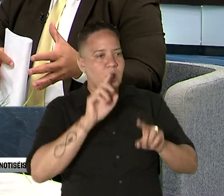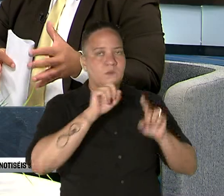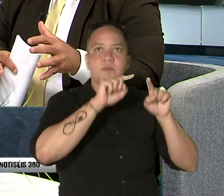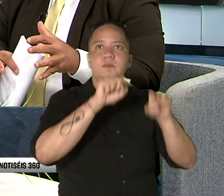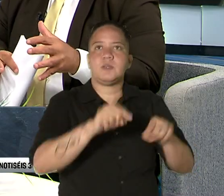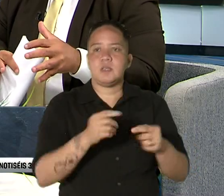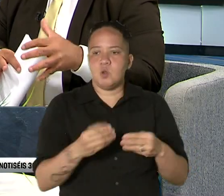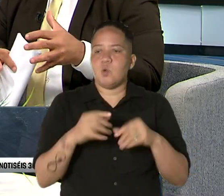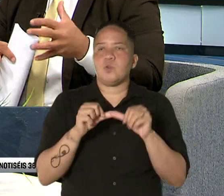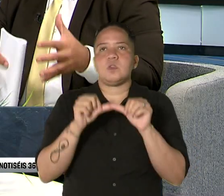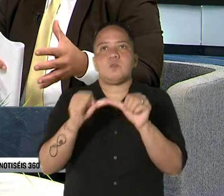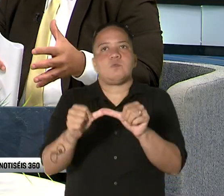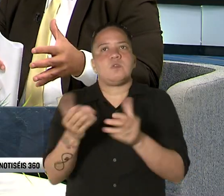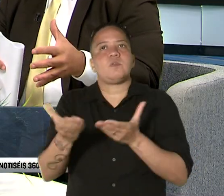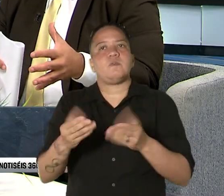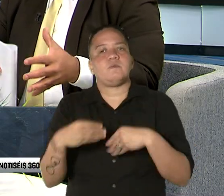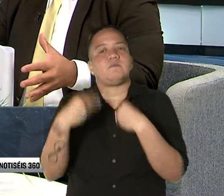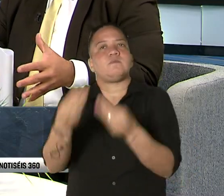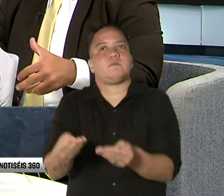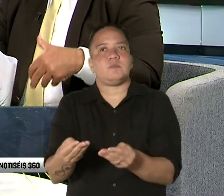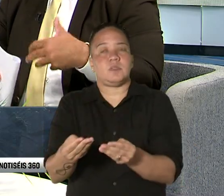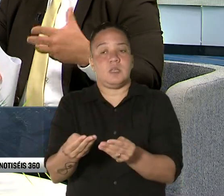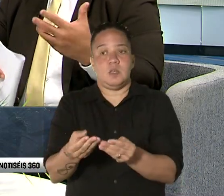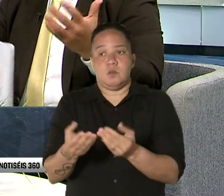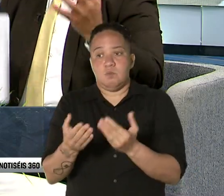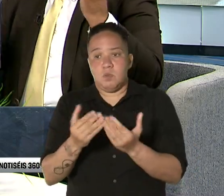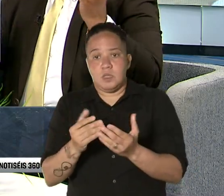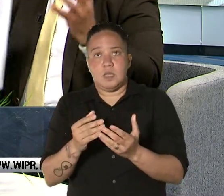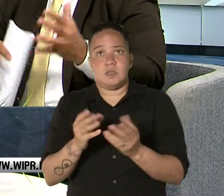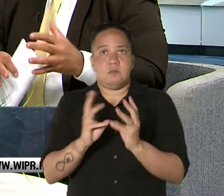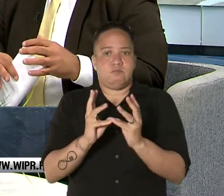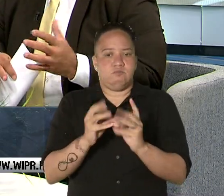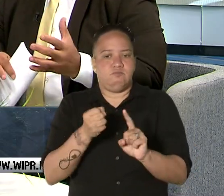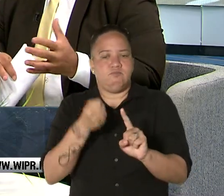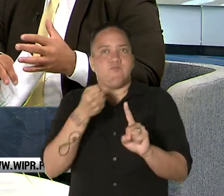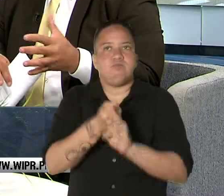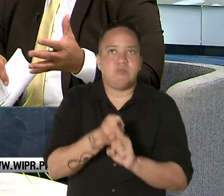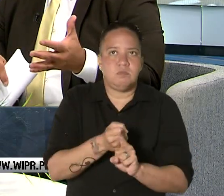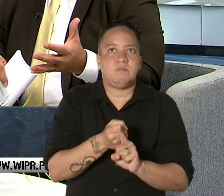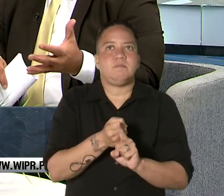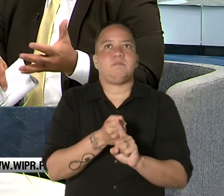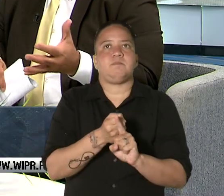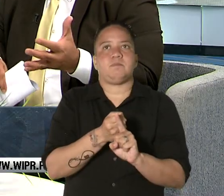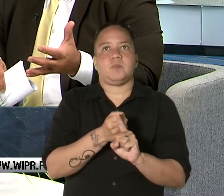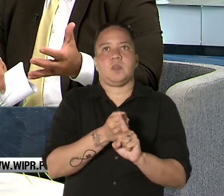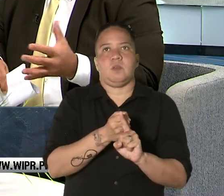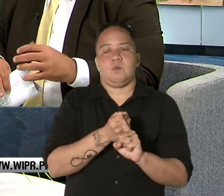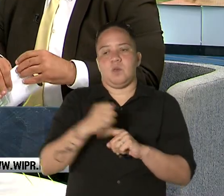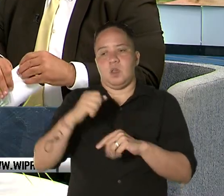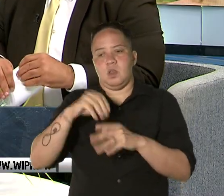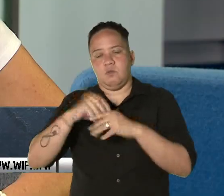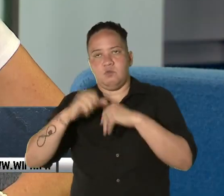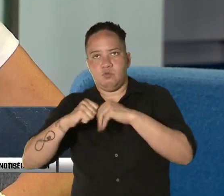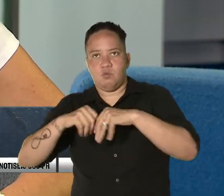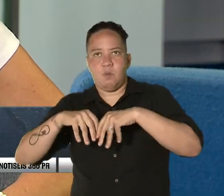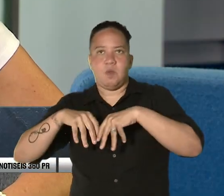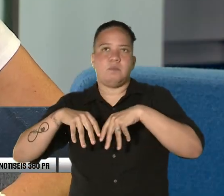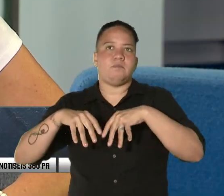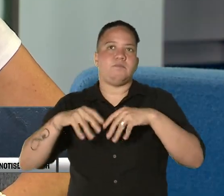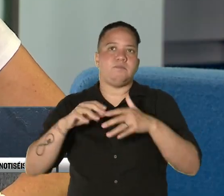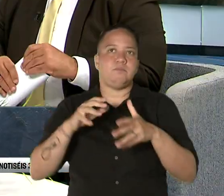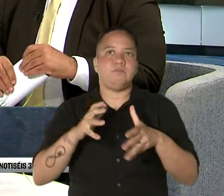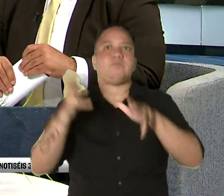pueden seguir viendo los servicios a pesar de que un fenómeno impacte y pues se lleve verdad la la estructura la infraestructura correcto